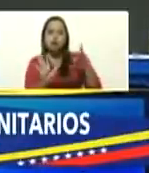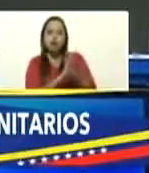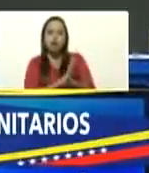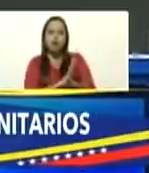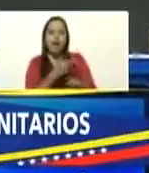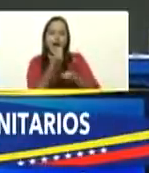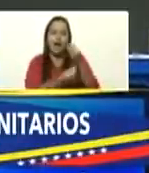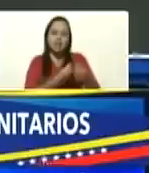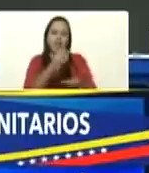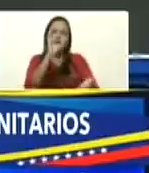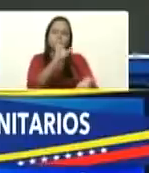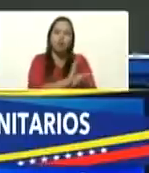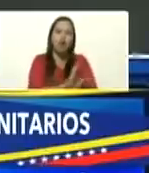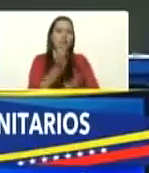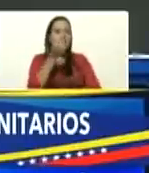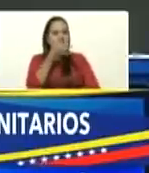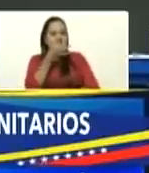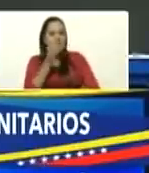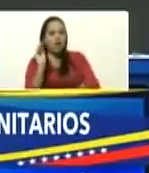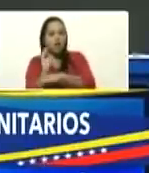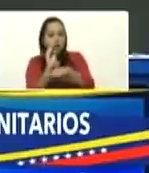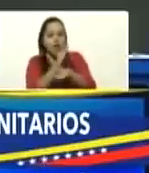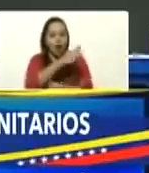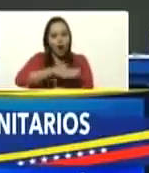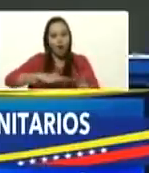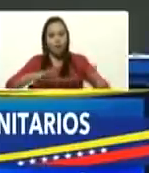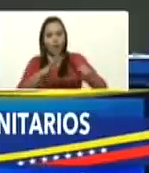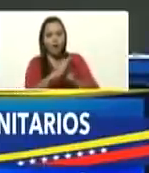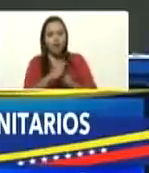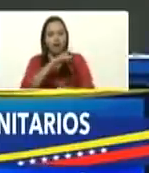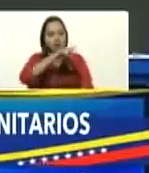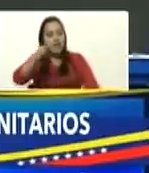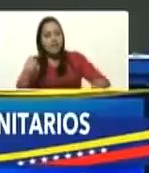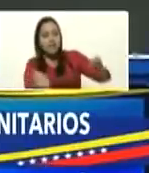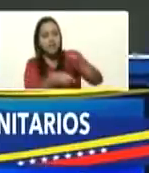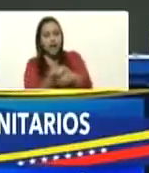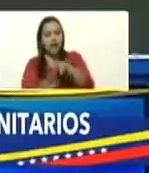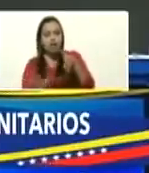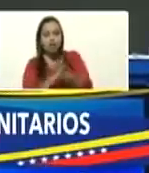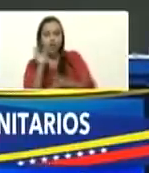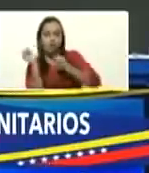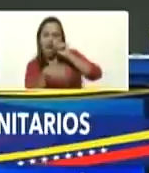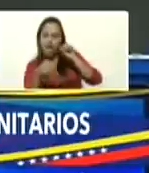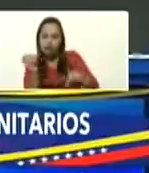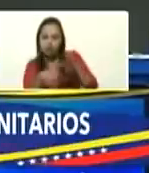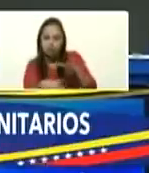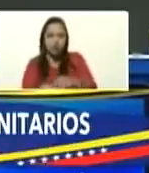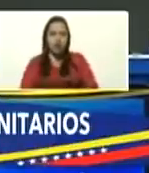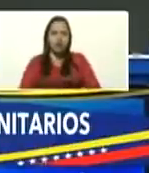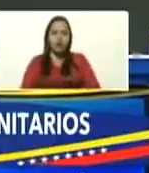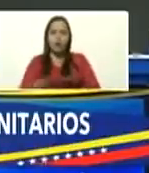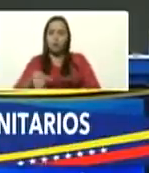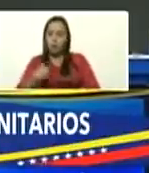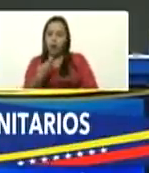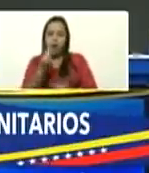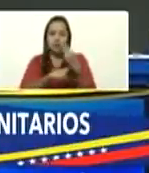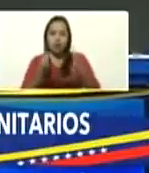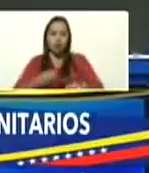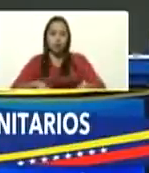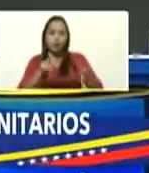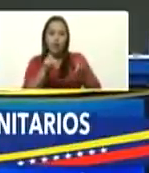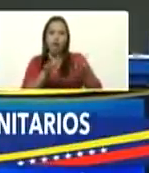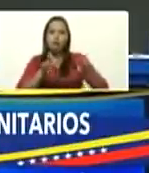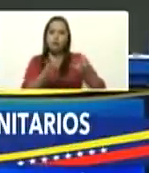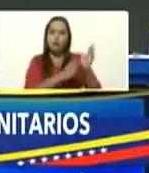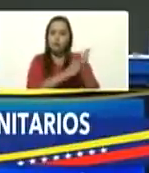de las ciudades verdes, lo que tiene que ver con la cultura de la reutilización de los desechos sólidos, para que también eso se convierta en oportunidades de